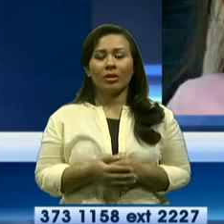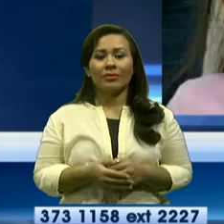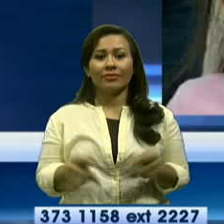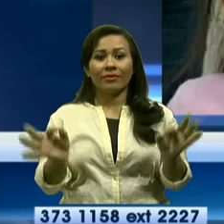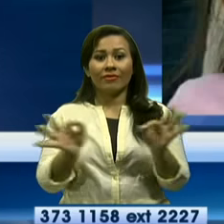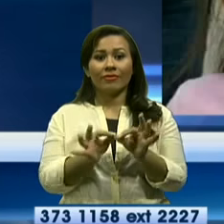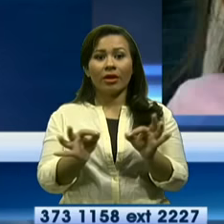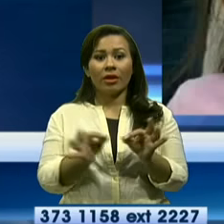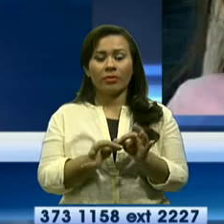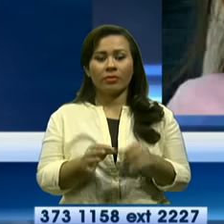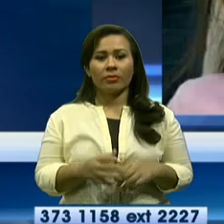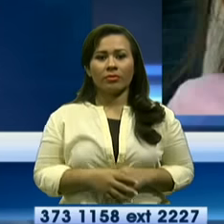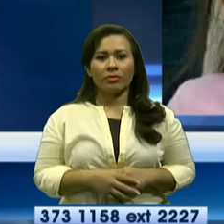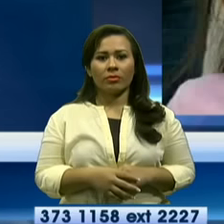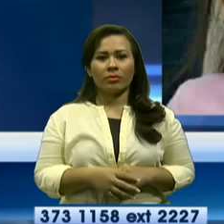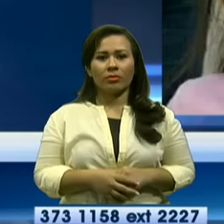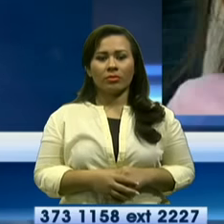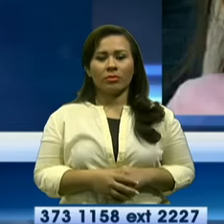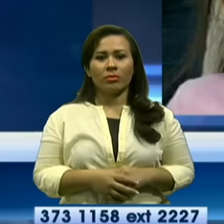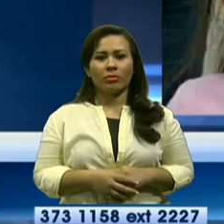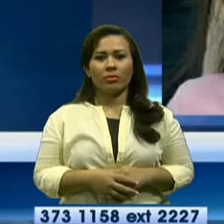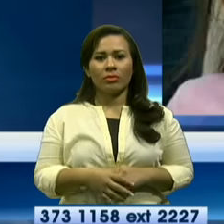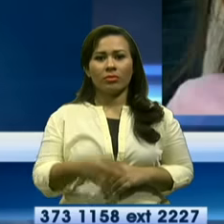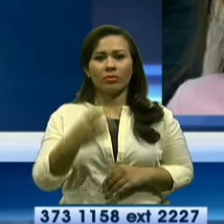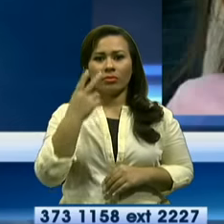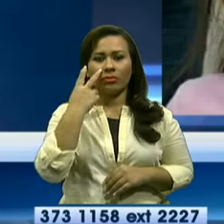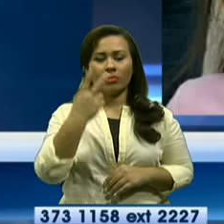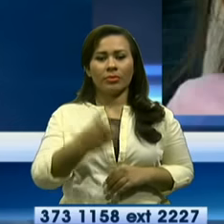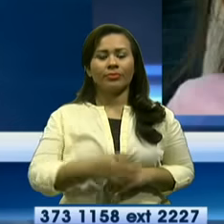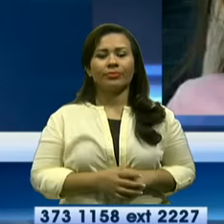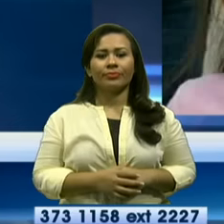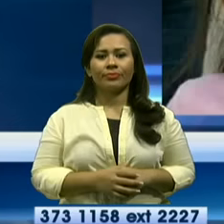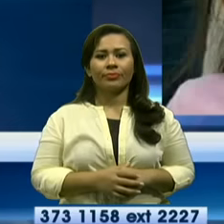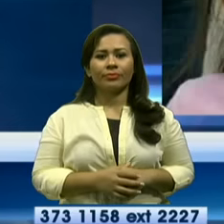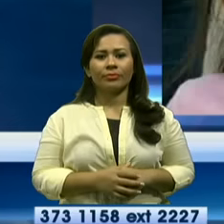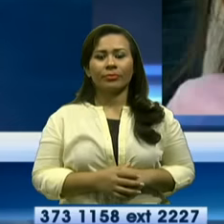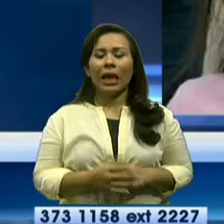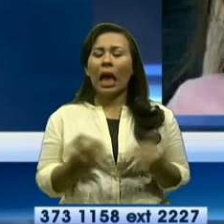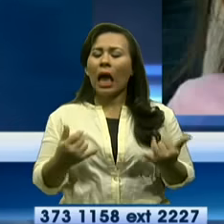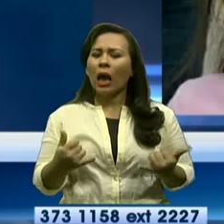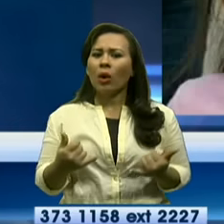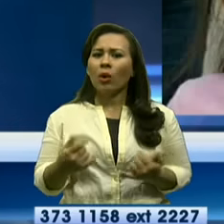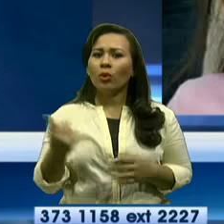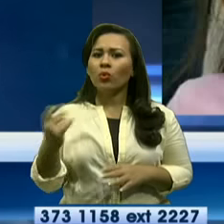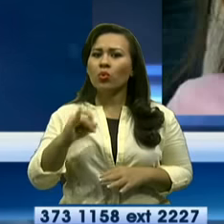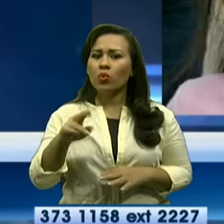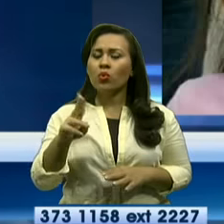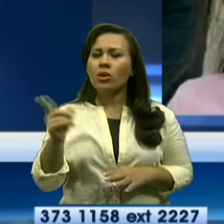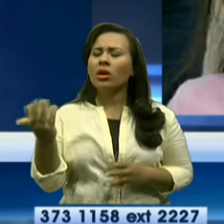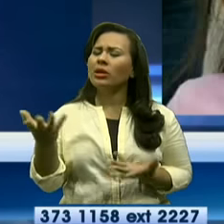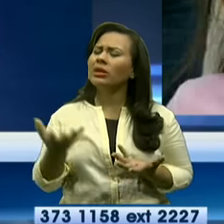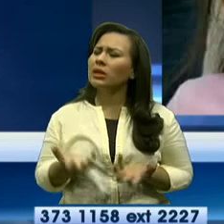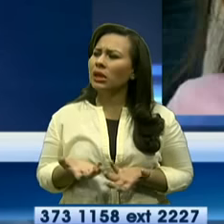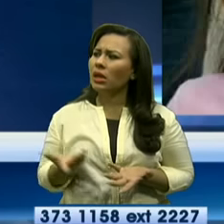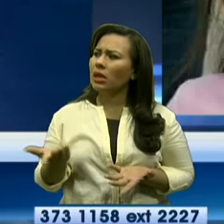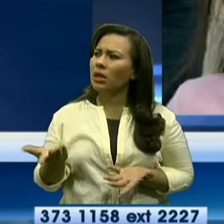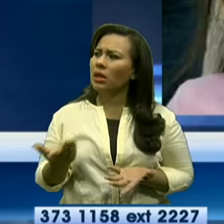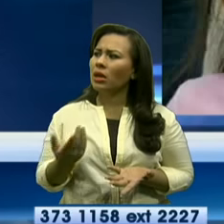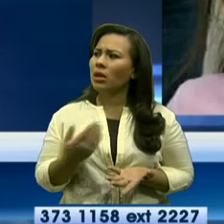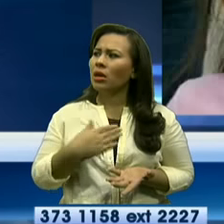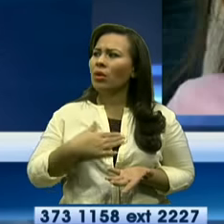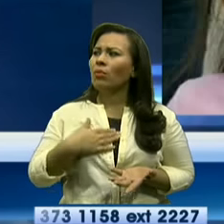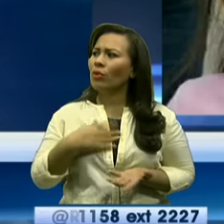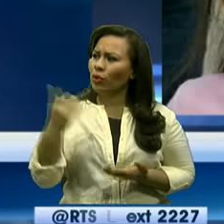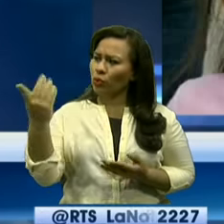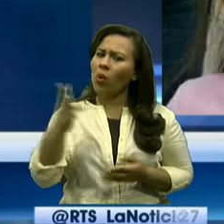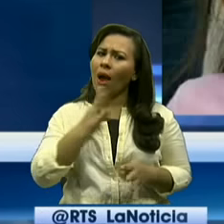Ah, por el Facebook. Sí, por el Facebook. Sí, bajo ella esa aplicación. Ya. Uh-huh. Ahora, Julio, lo que le queda hacer es un llamado, pues, a la persona que tenga a su